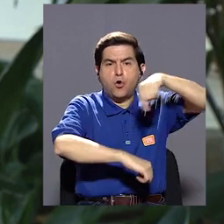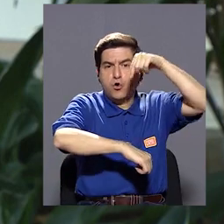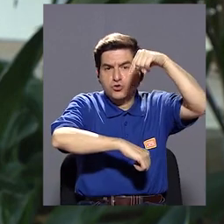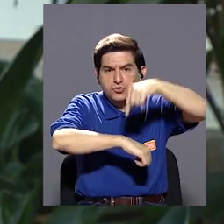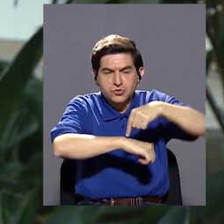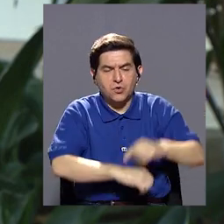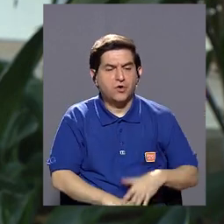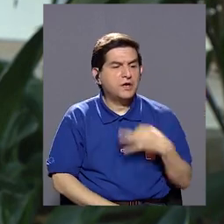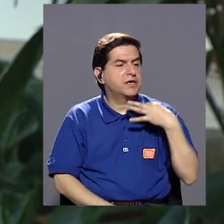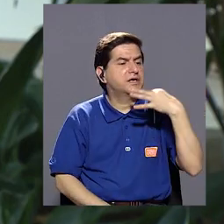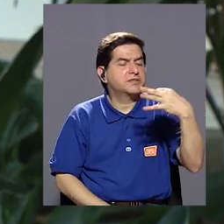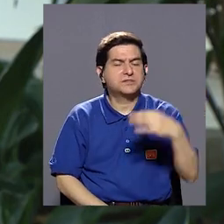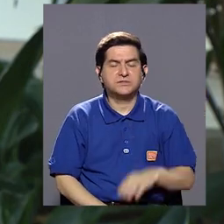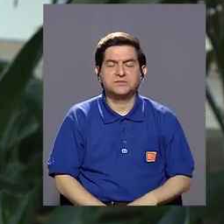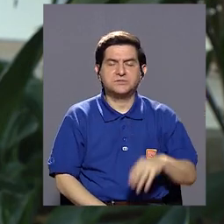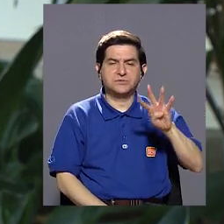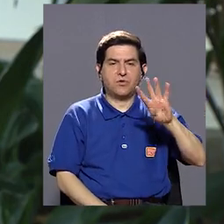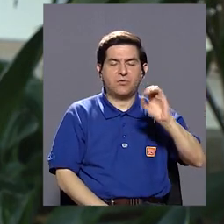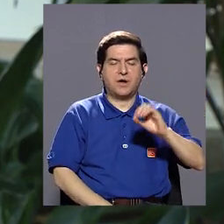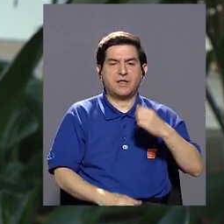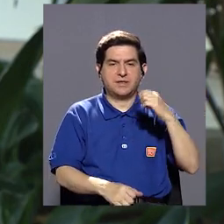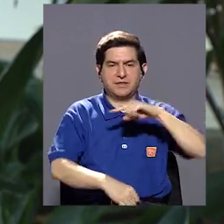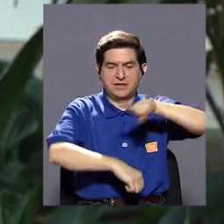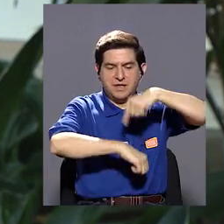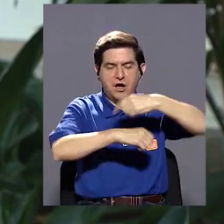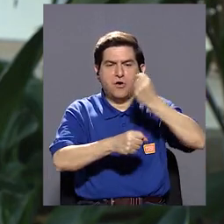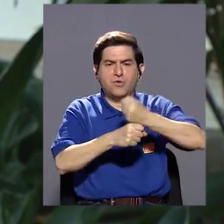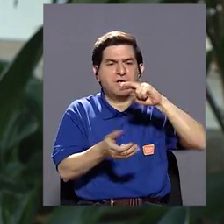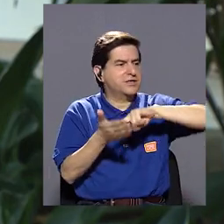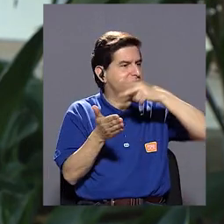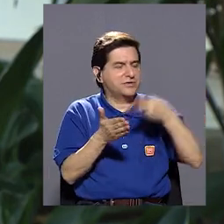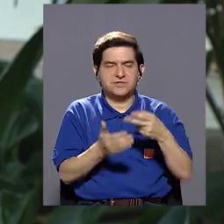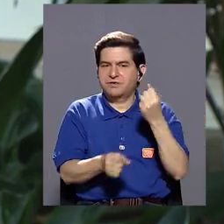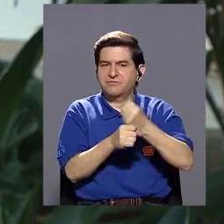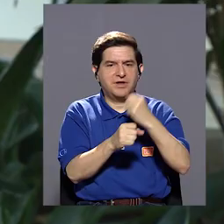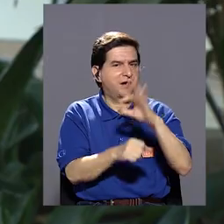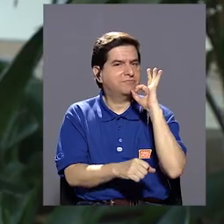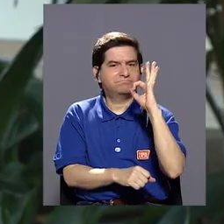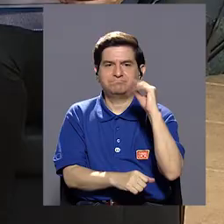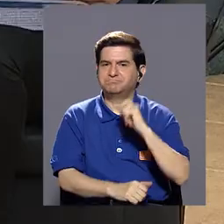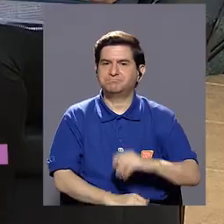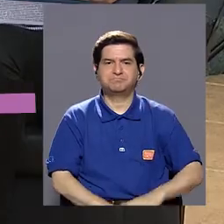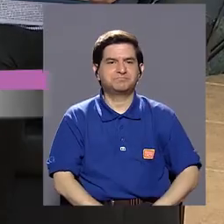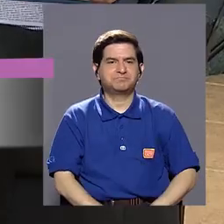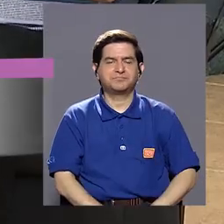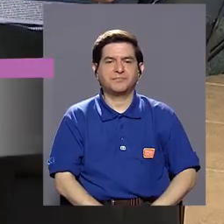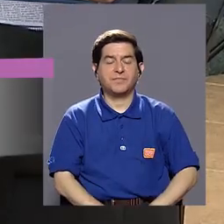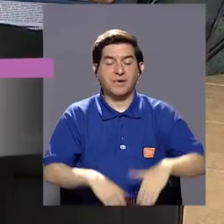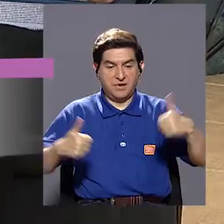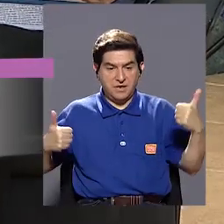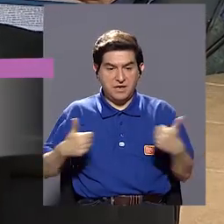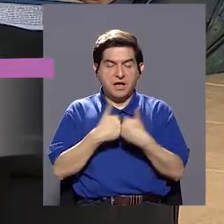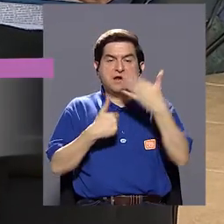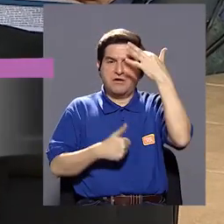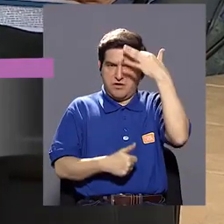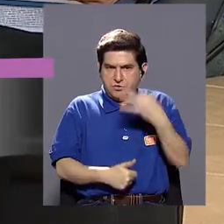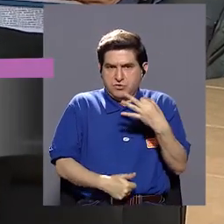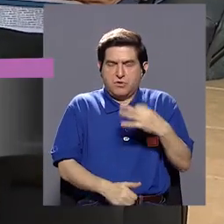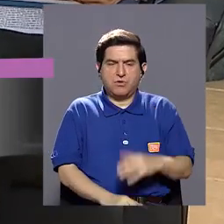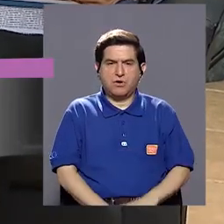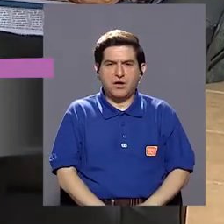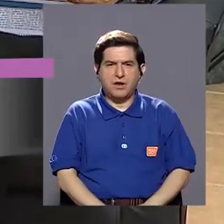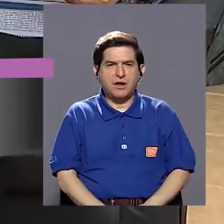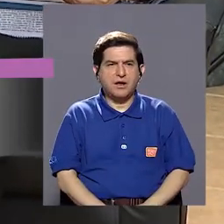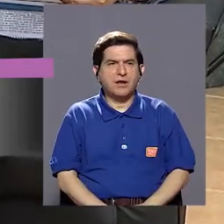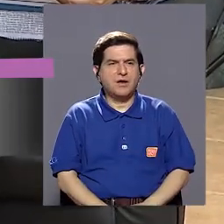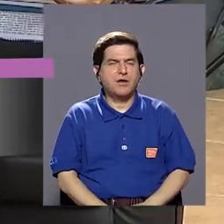8 horas cada día o las 40 horas laborales, no es garantía de que se desempeñe bien. Sí, y el gran reto creo, Esteban, para